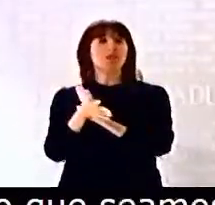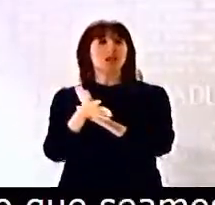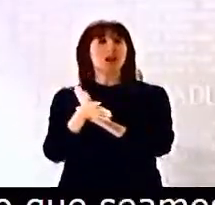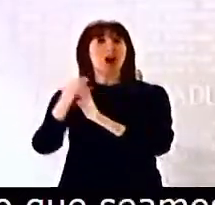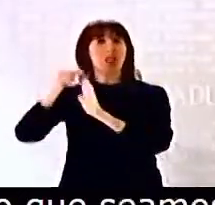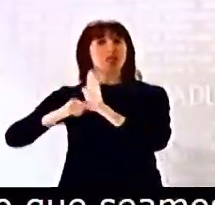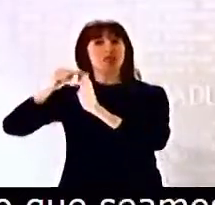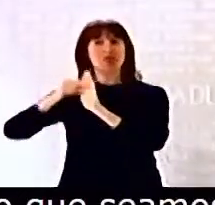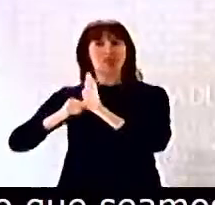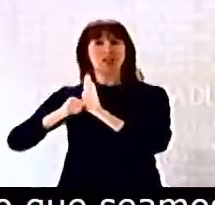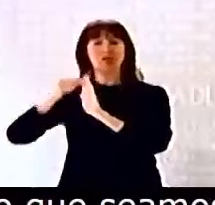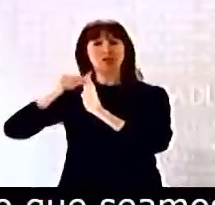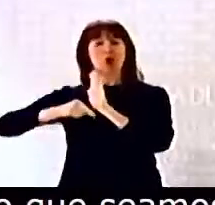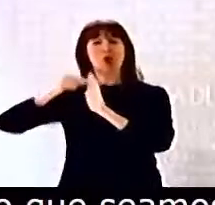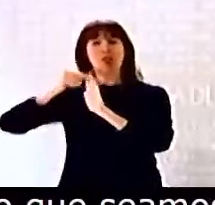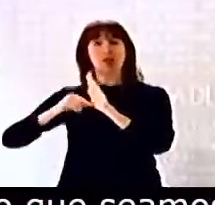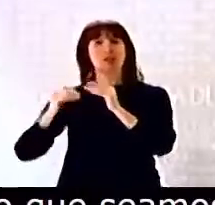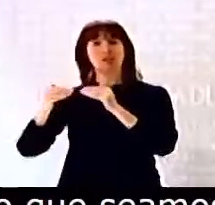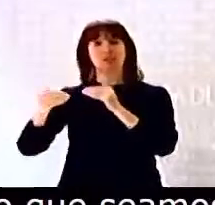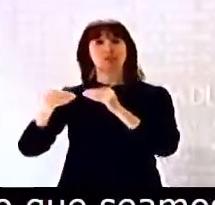datos más dolorosos,